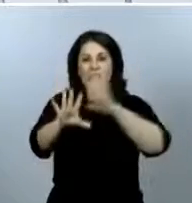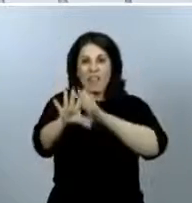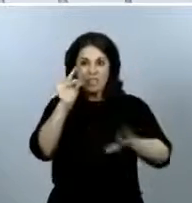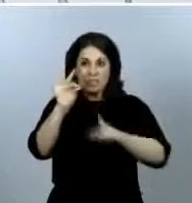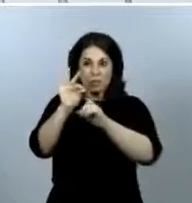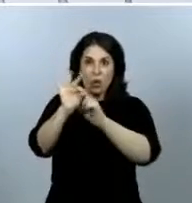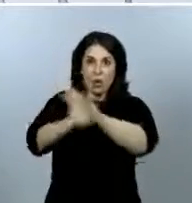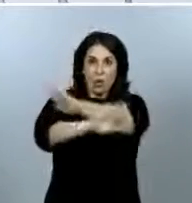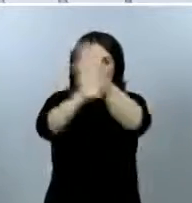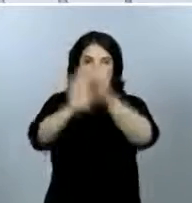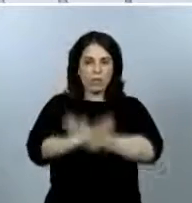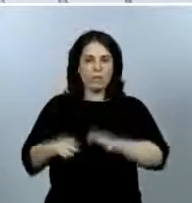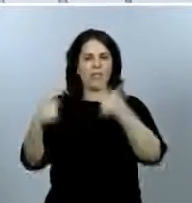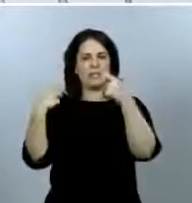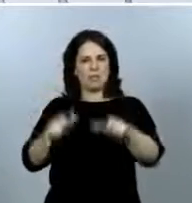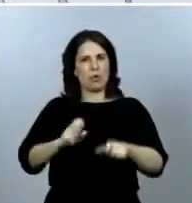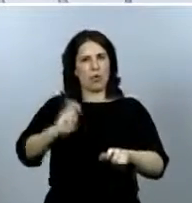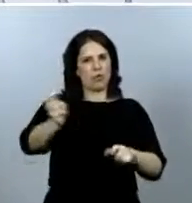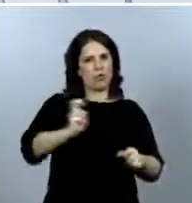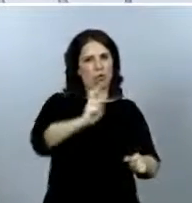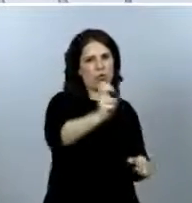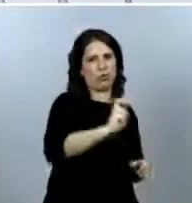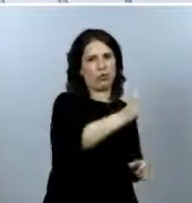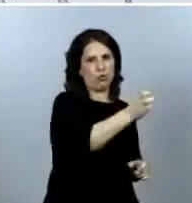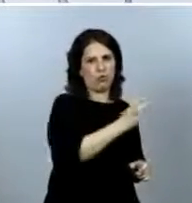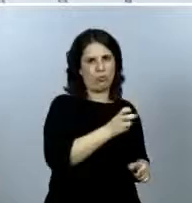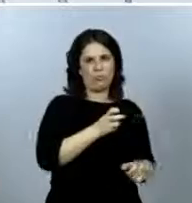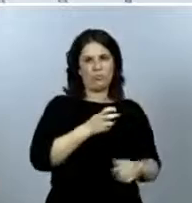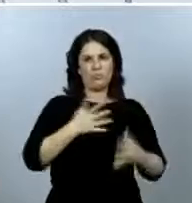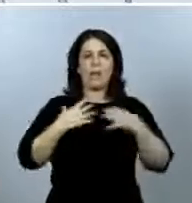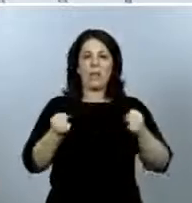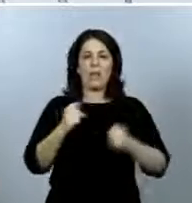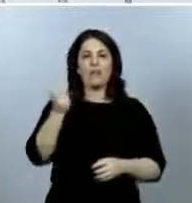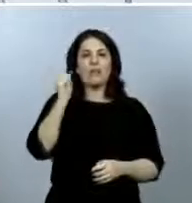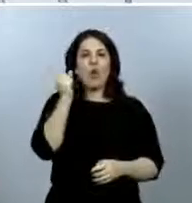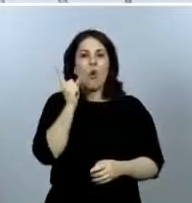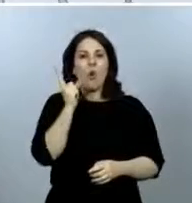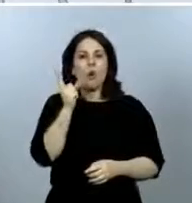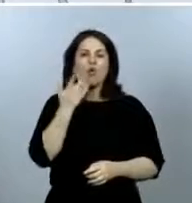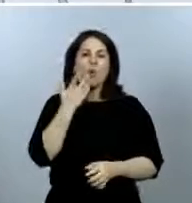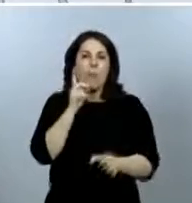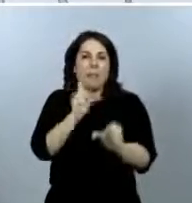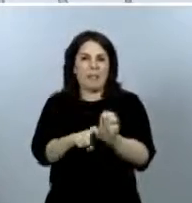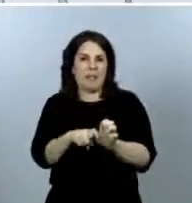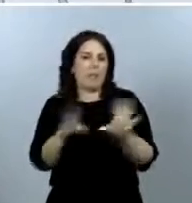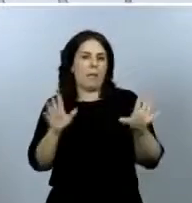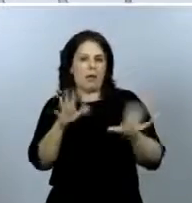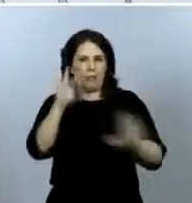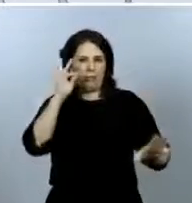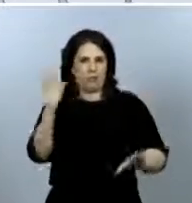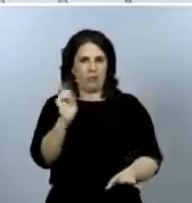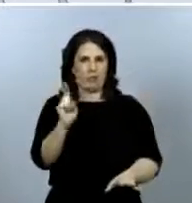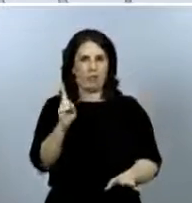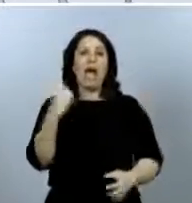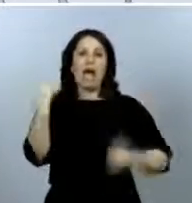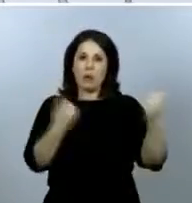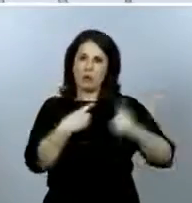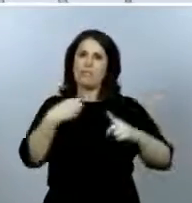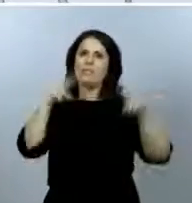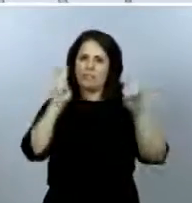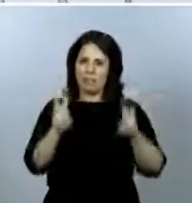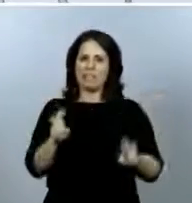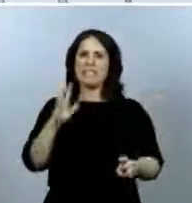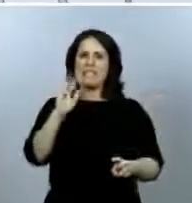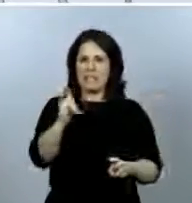sectores y sanidad es un actor más sí que hay algunas áreas que son competencias exclusivas de sanidad y que por lo tanto